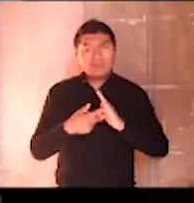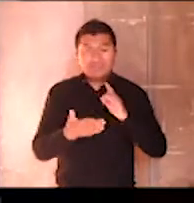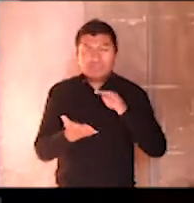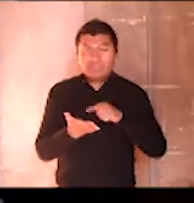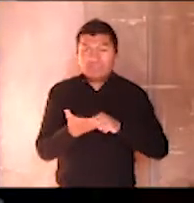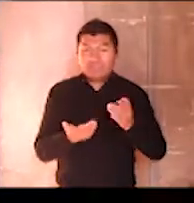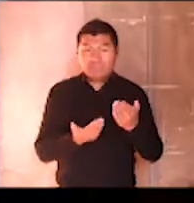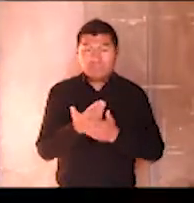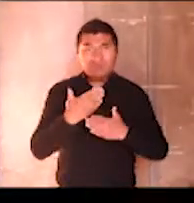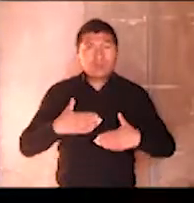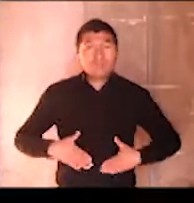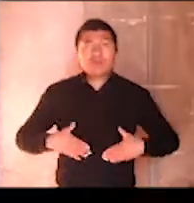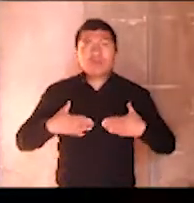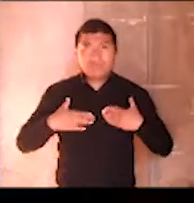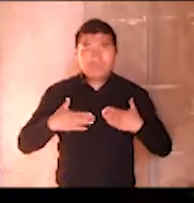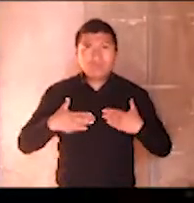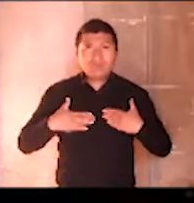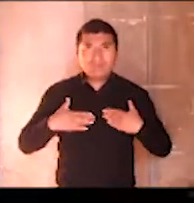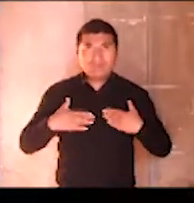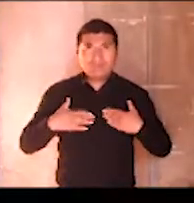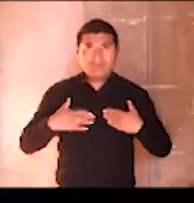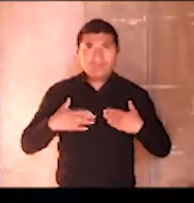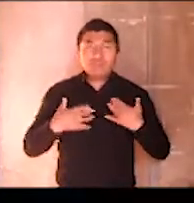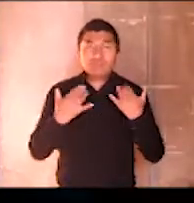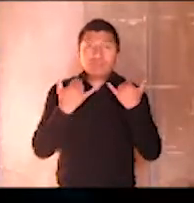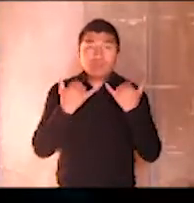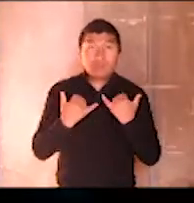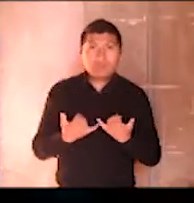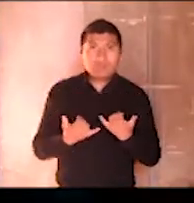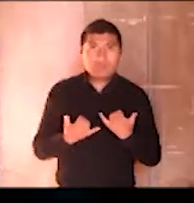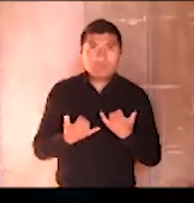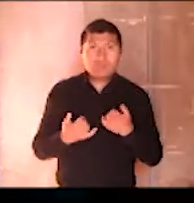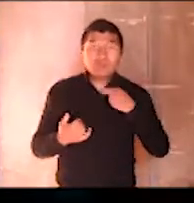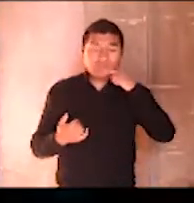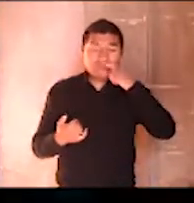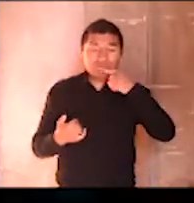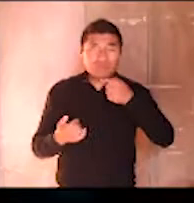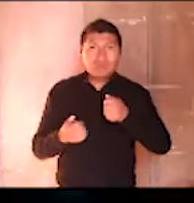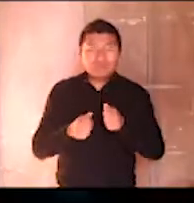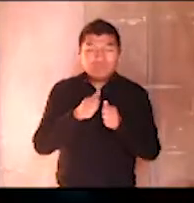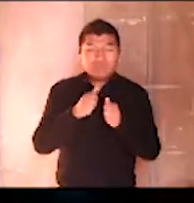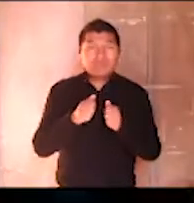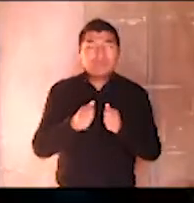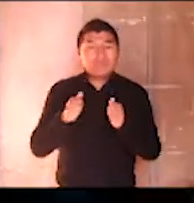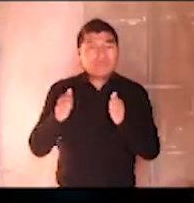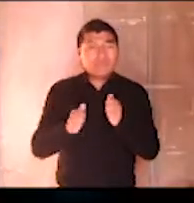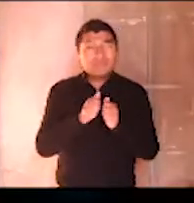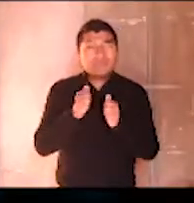esta nueva vida. Hoy nos dice el apóstol Santiago,